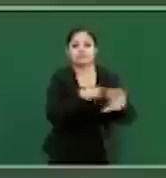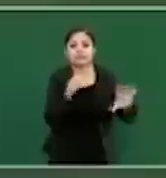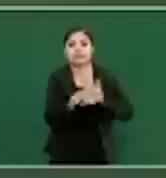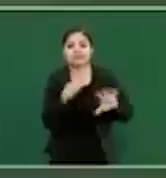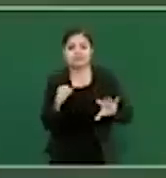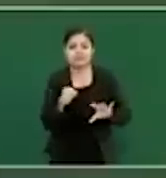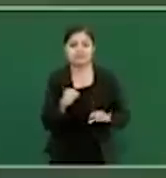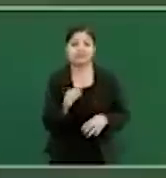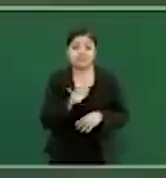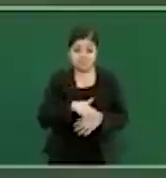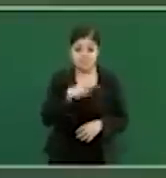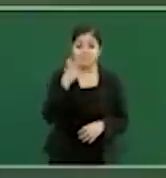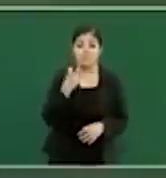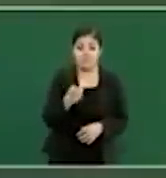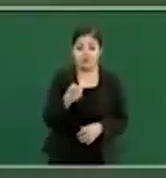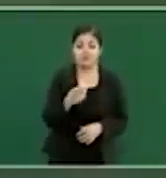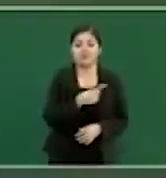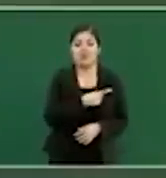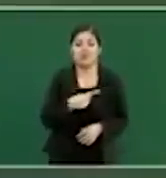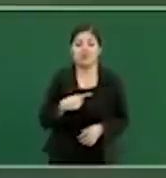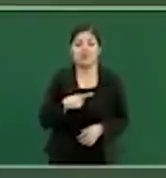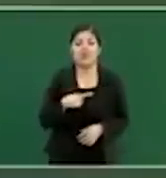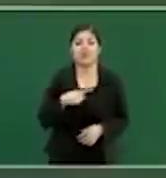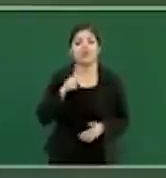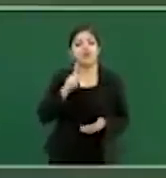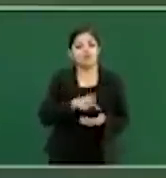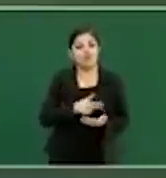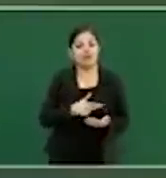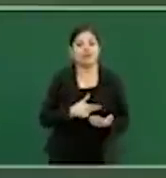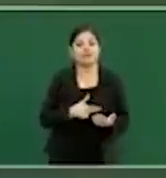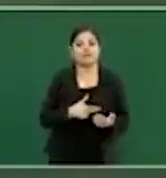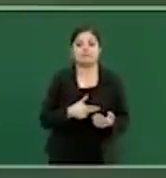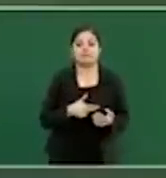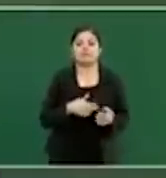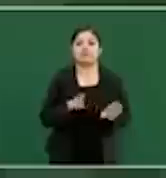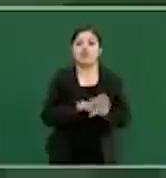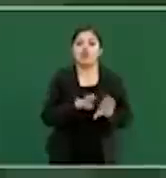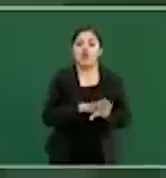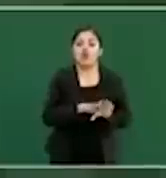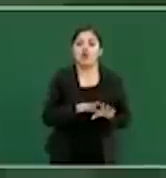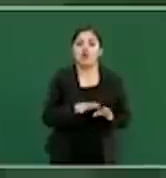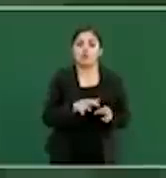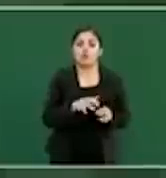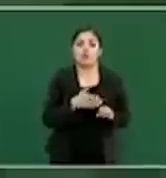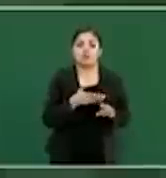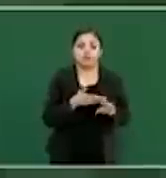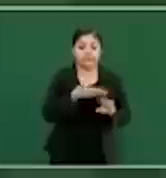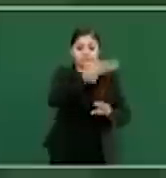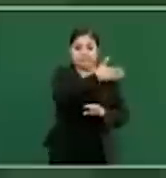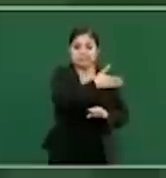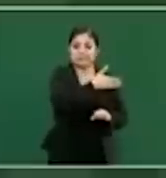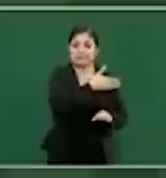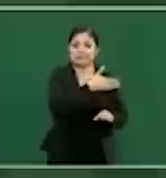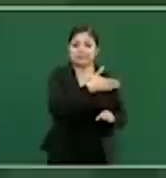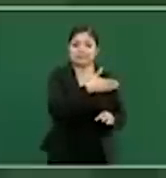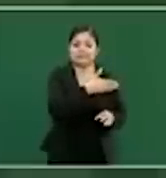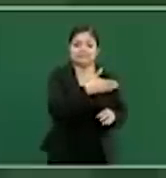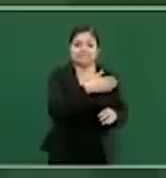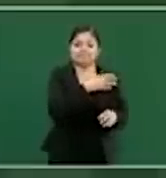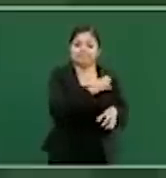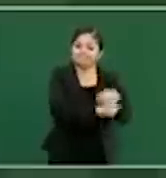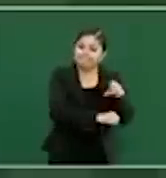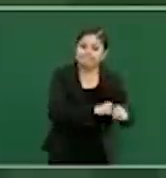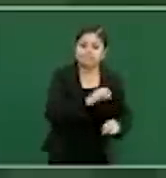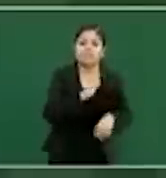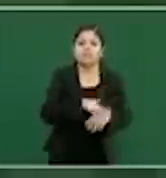tenemos que rescatar todo lo que se pueda, porque todo eso que se invirtió y